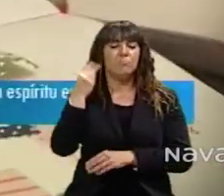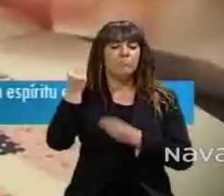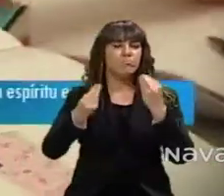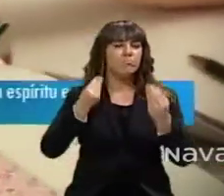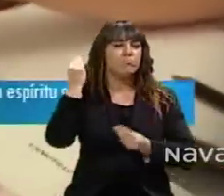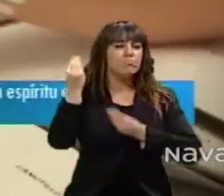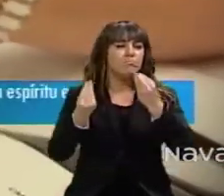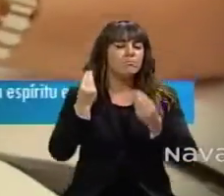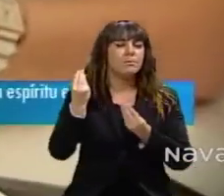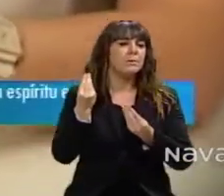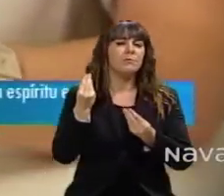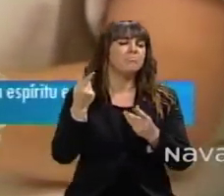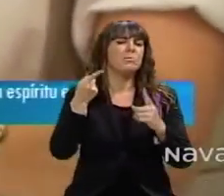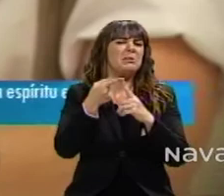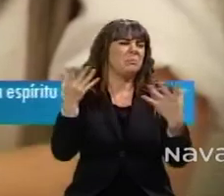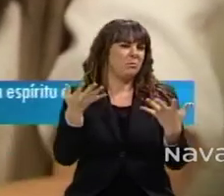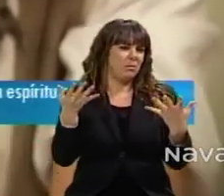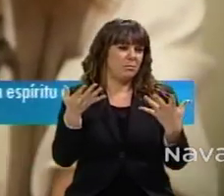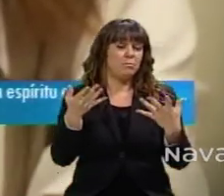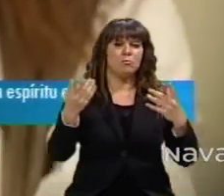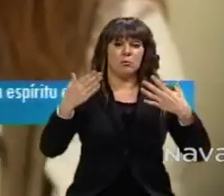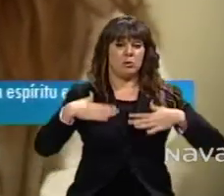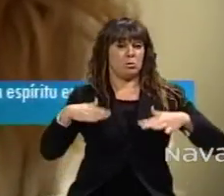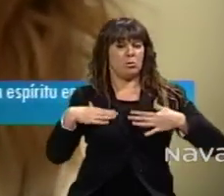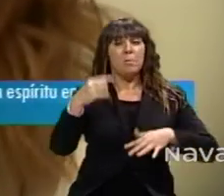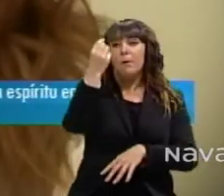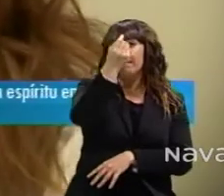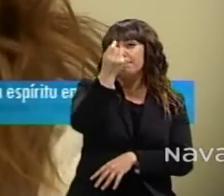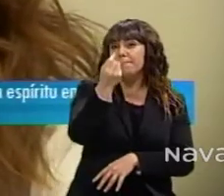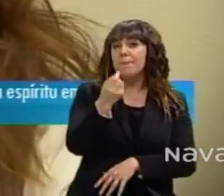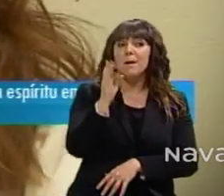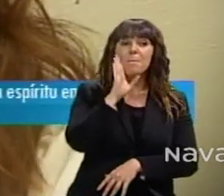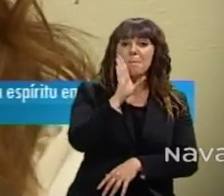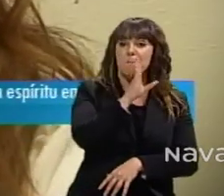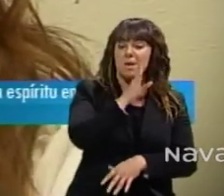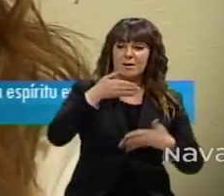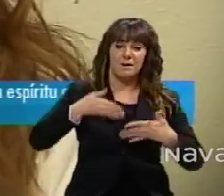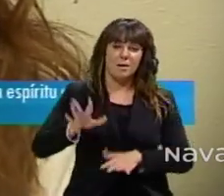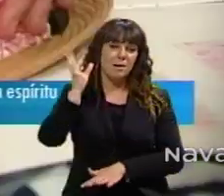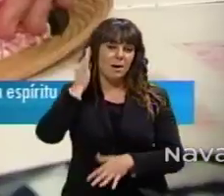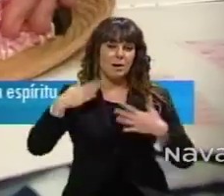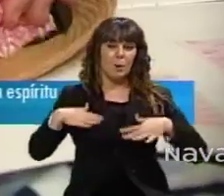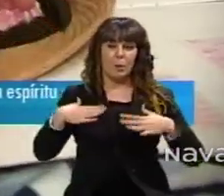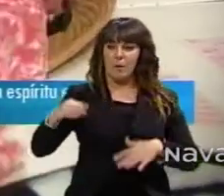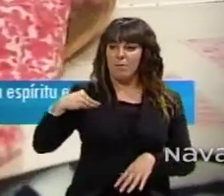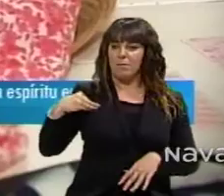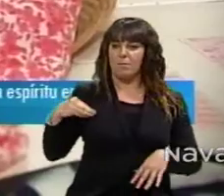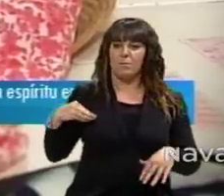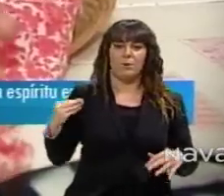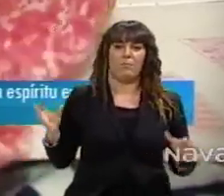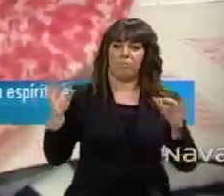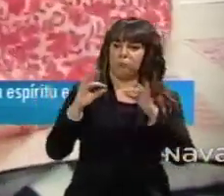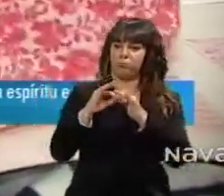confeccionar, diseñar y vender prendas de ropa para madre e hija a juego. Lo que vemos es que no hay en el mercado algo